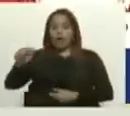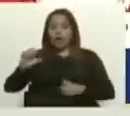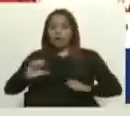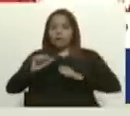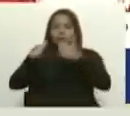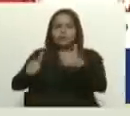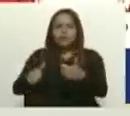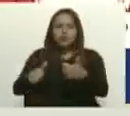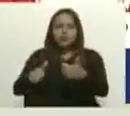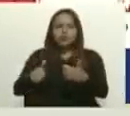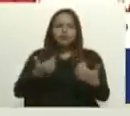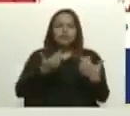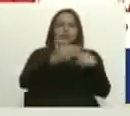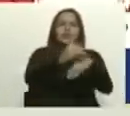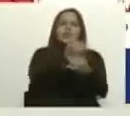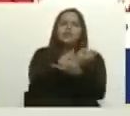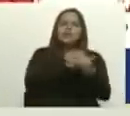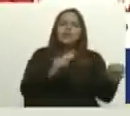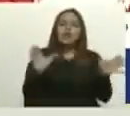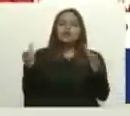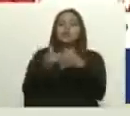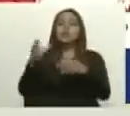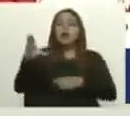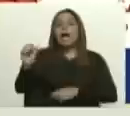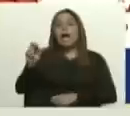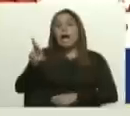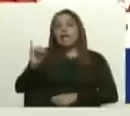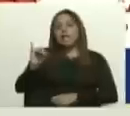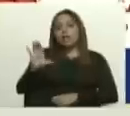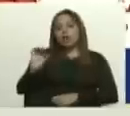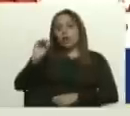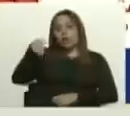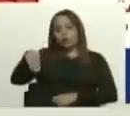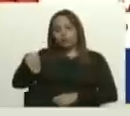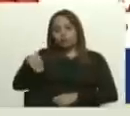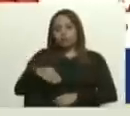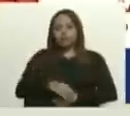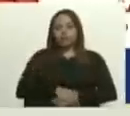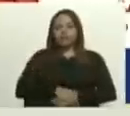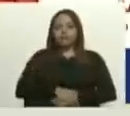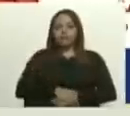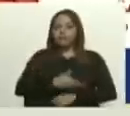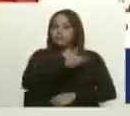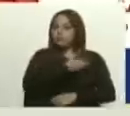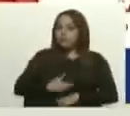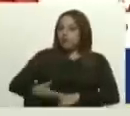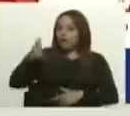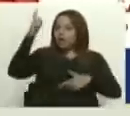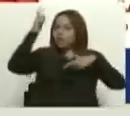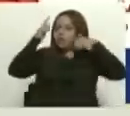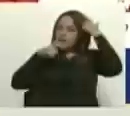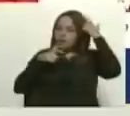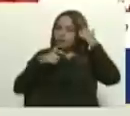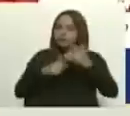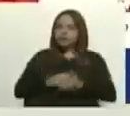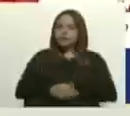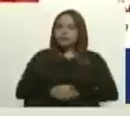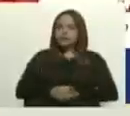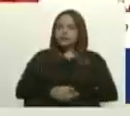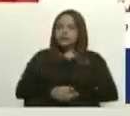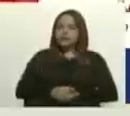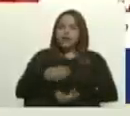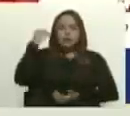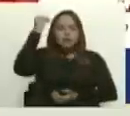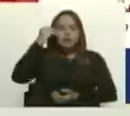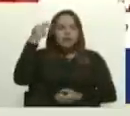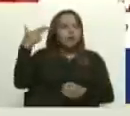algún nivel de independencia, países de Caricom. El comandante Chávez piensa en